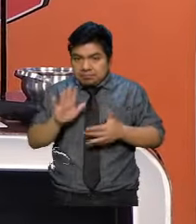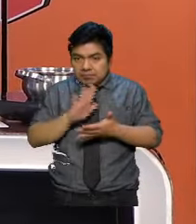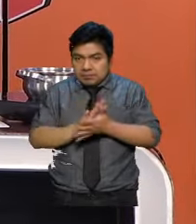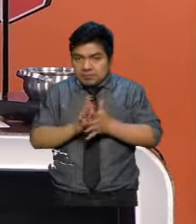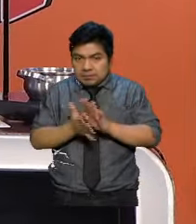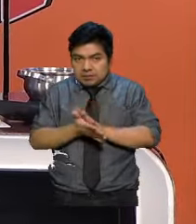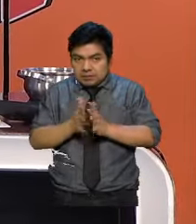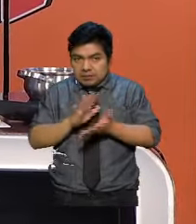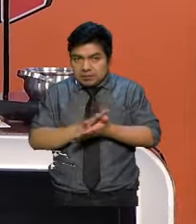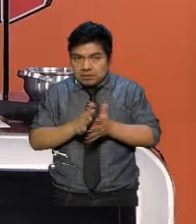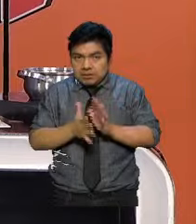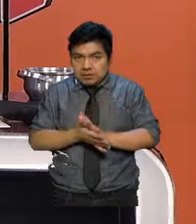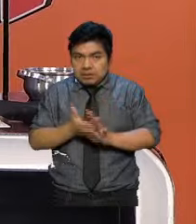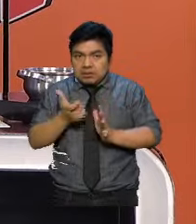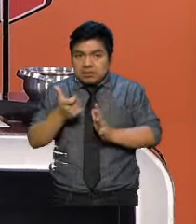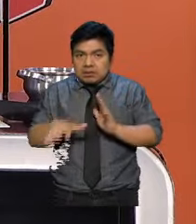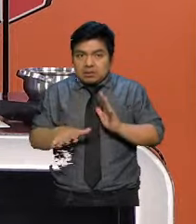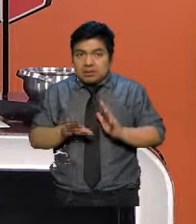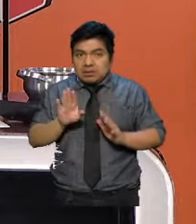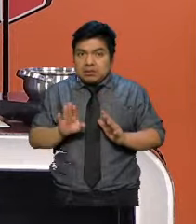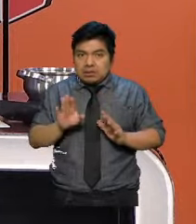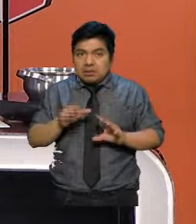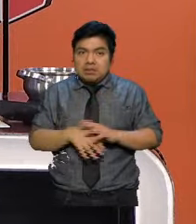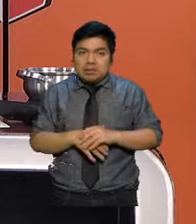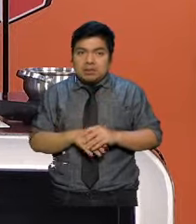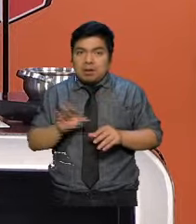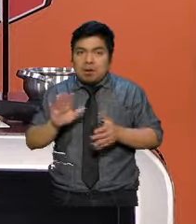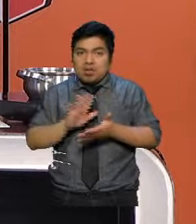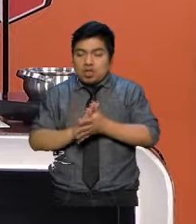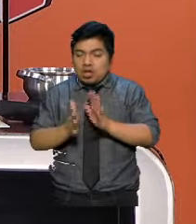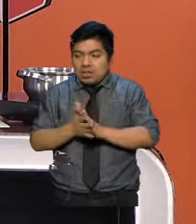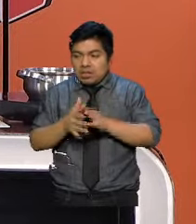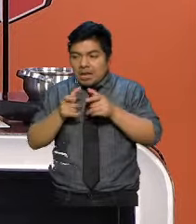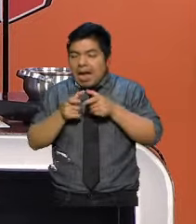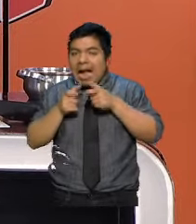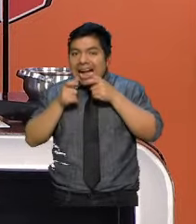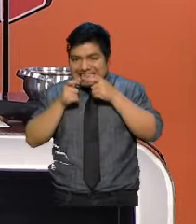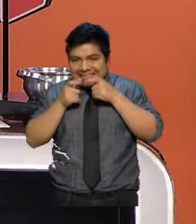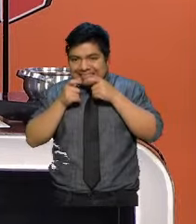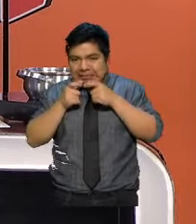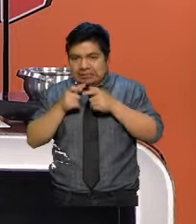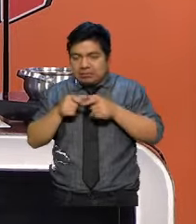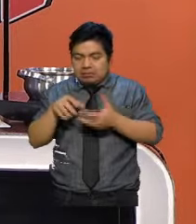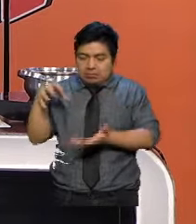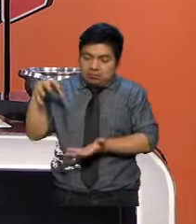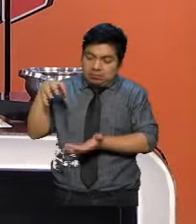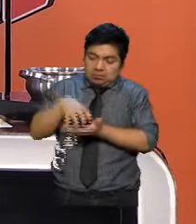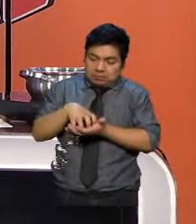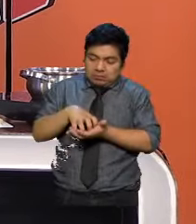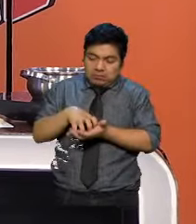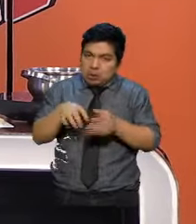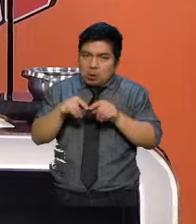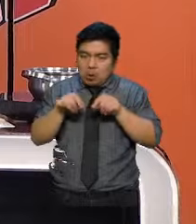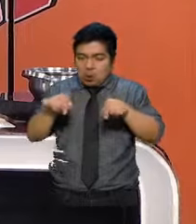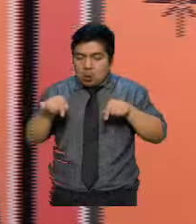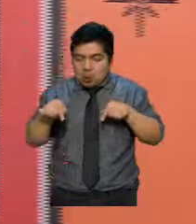taquería de la muy barata. Exactamente. Galletera que le llaman. Y lo podemos cortar con un aro. También pueden ser cuadradas, pero ya